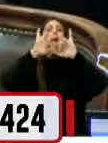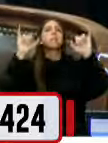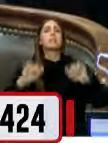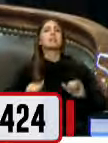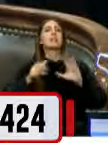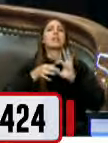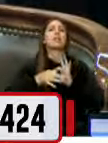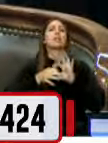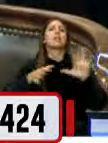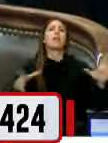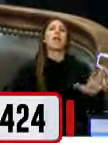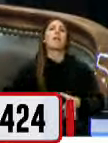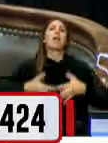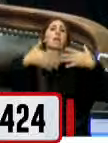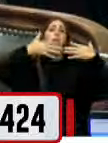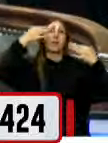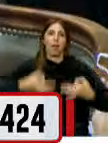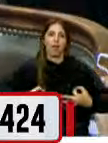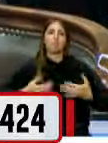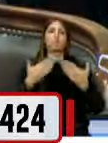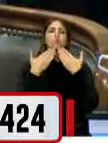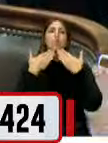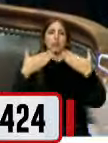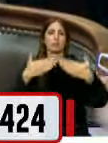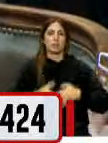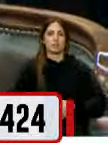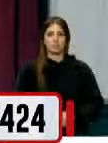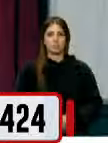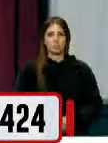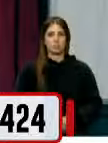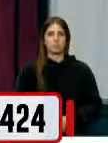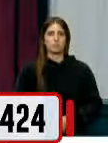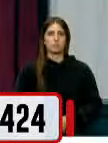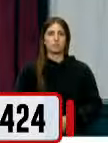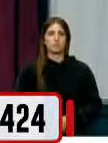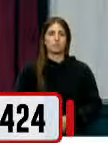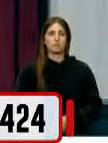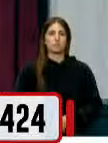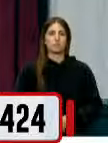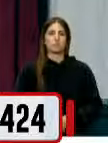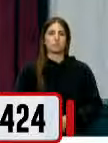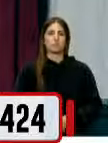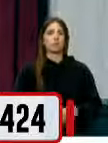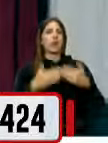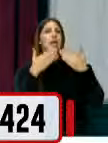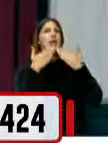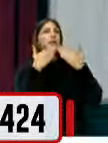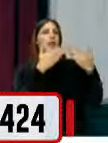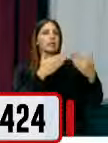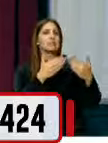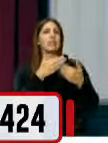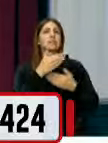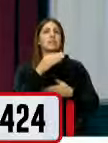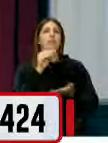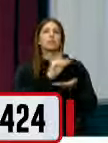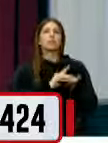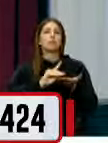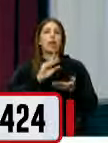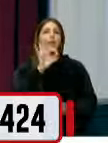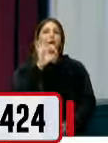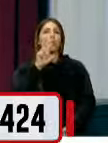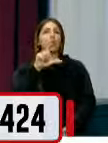Eso demuestra de alguna manera que tampoco es una ley que esté generando rechazos tan multitudinarios como sí generó el